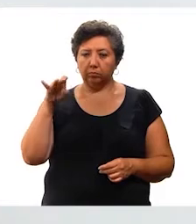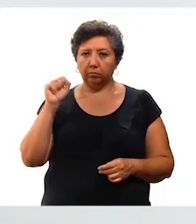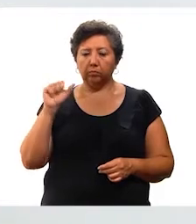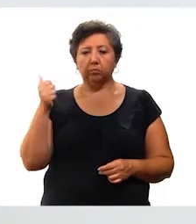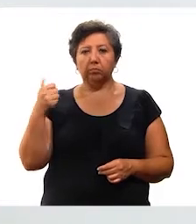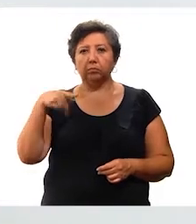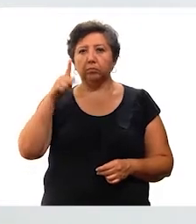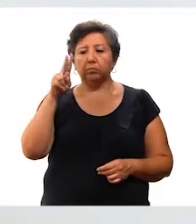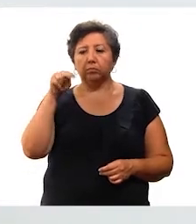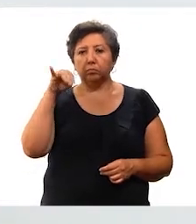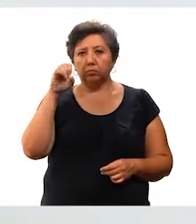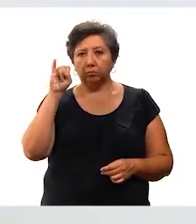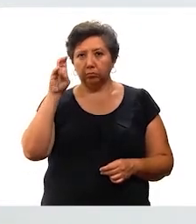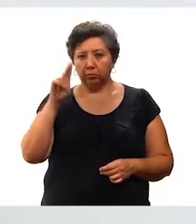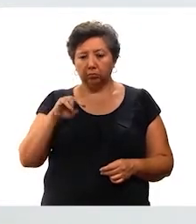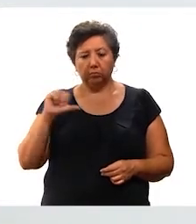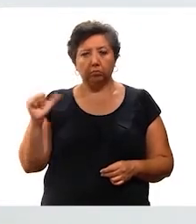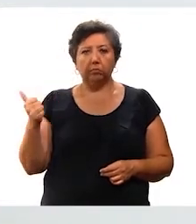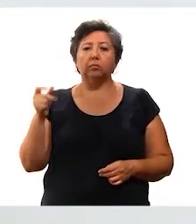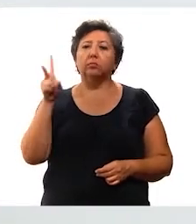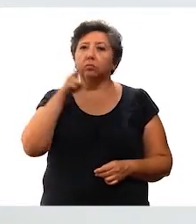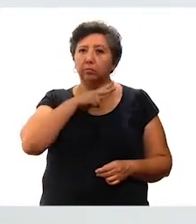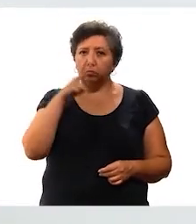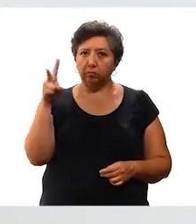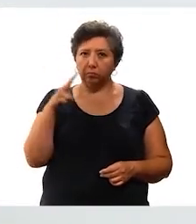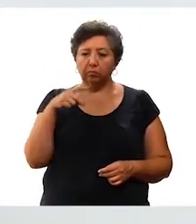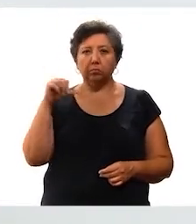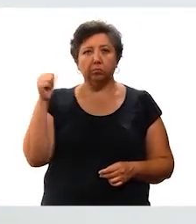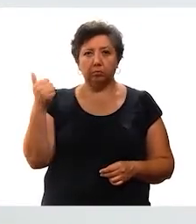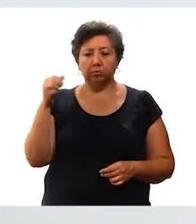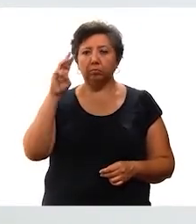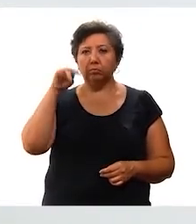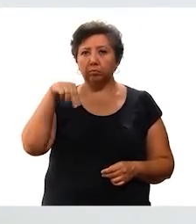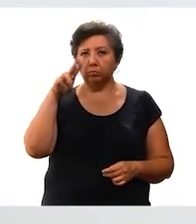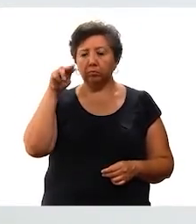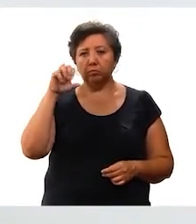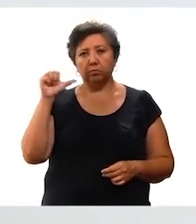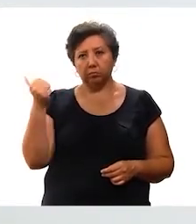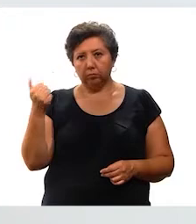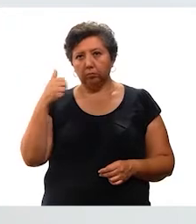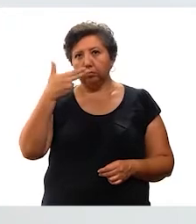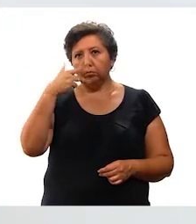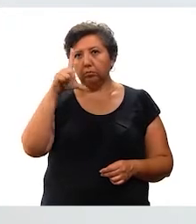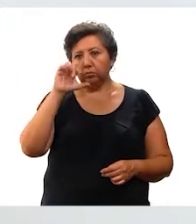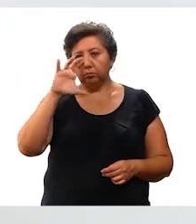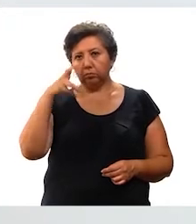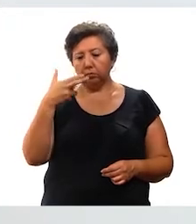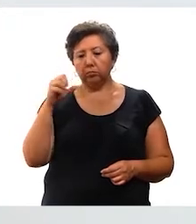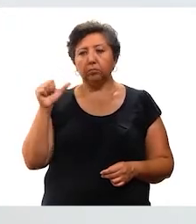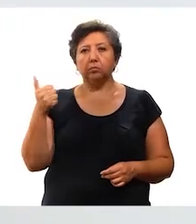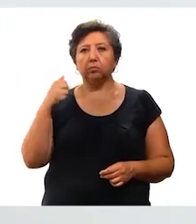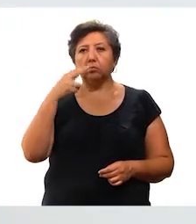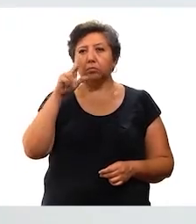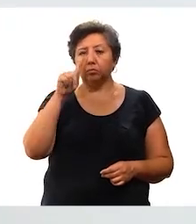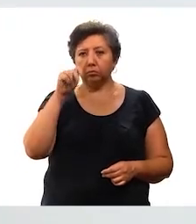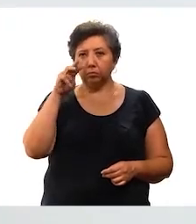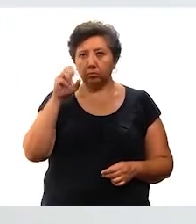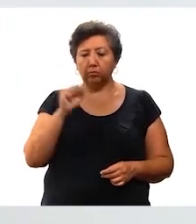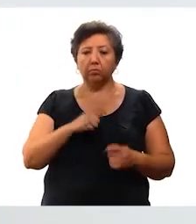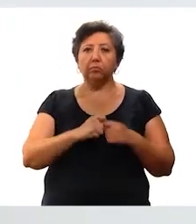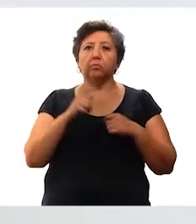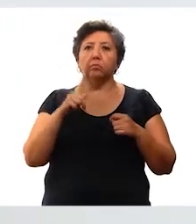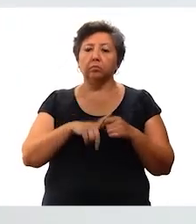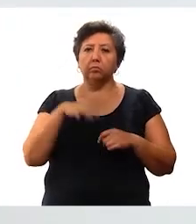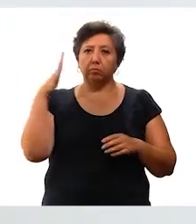Tixcocop, 1 en Canacín, 1 en Valladolid, 1 en Muna, 1 en Jalachó y 1 en Junucmá.